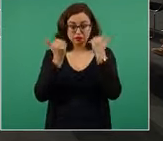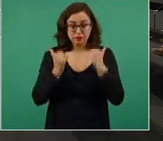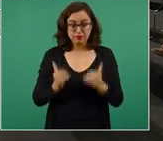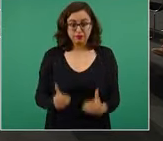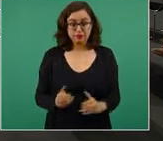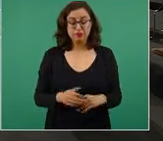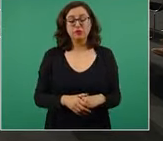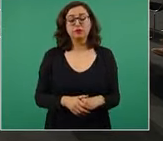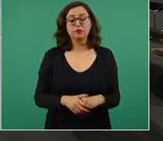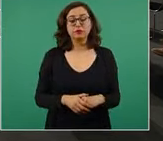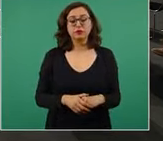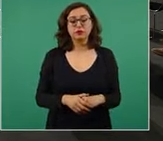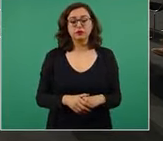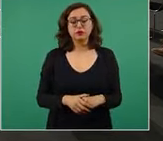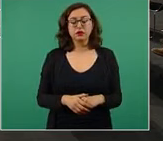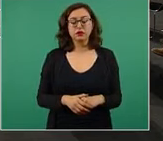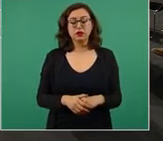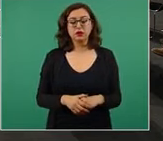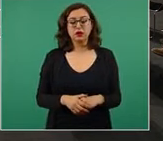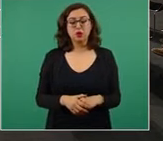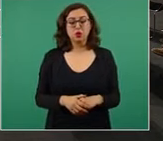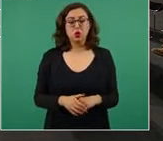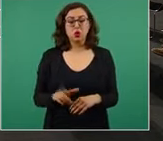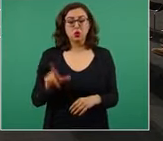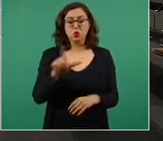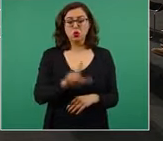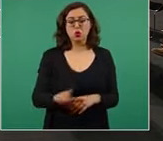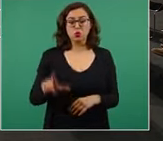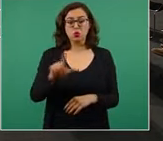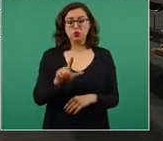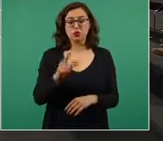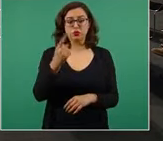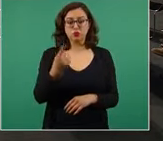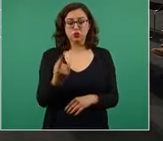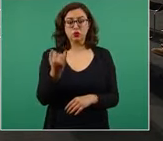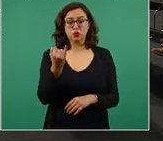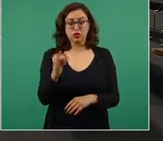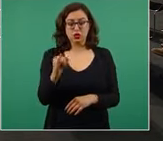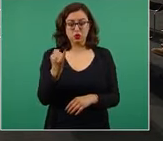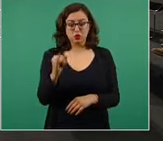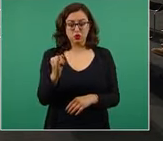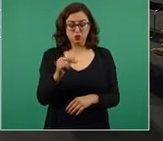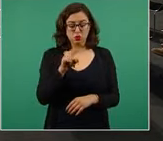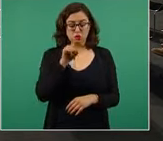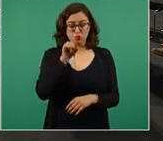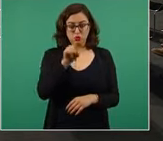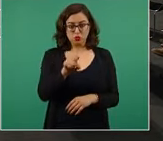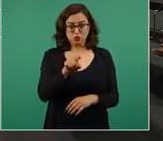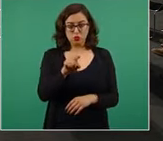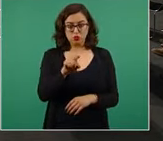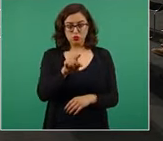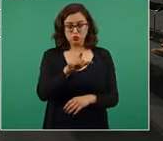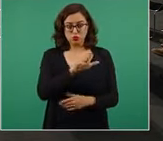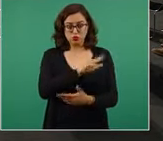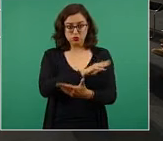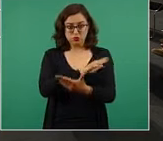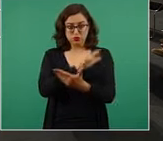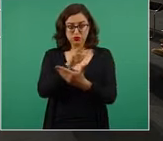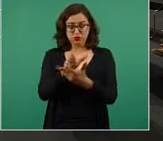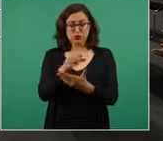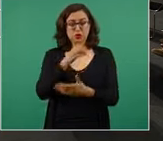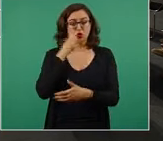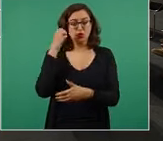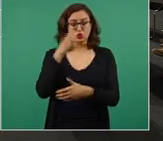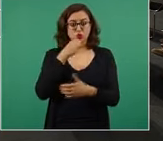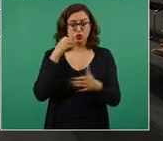Tengo entendido que el lunes, primero de junio, felizmente usted acude a una secretaría, perdón, a una escuela náutica